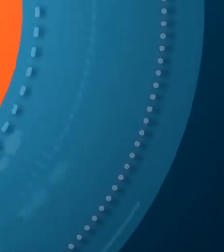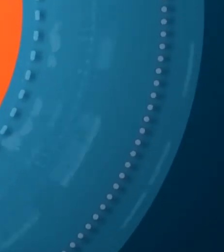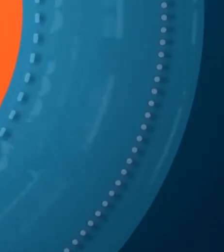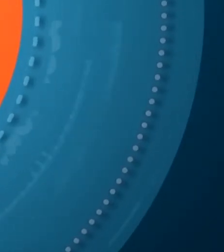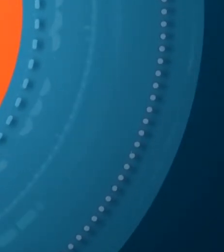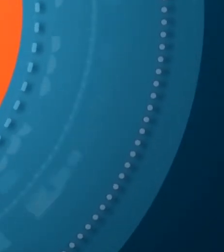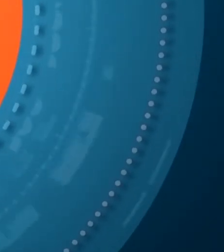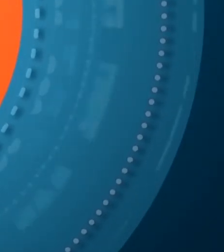¡Gracias! ¡Gracias! ¡Gracias! ¡Gracias! ¡Gracias!